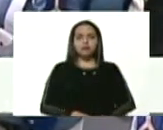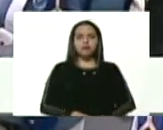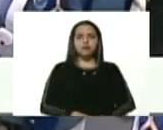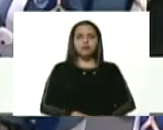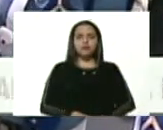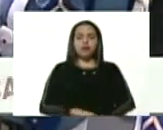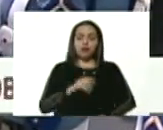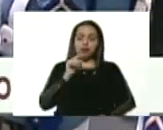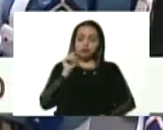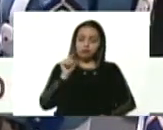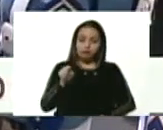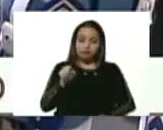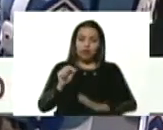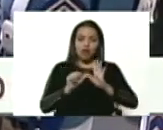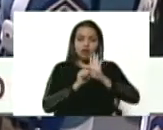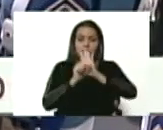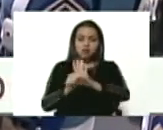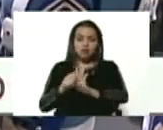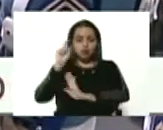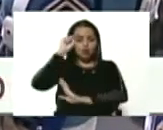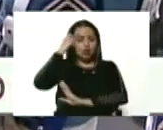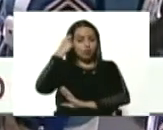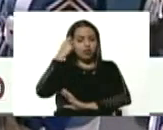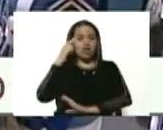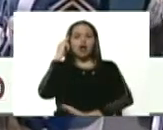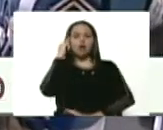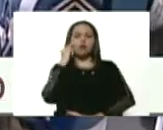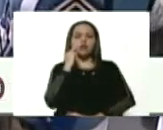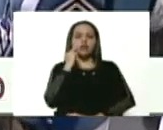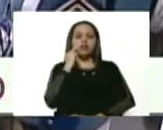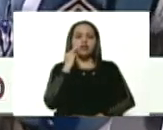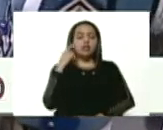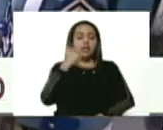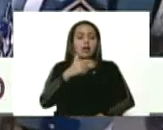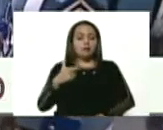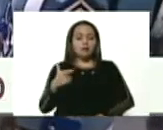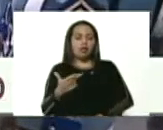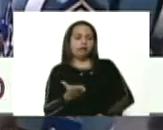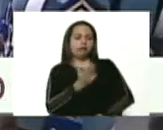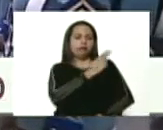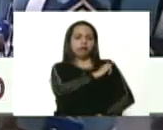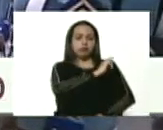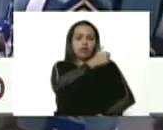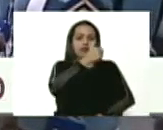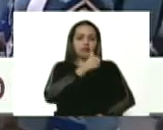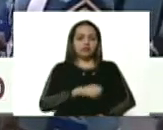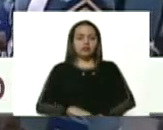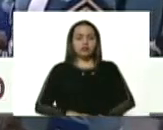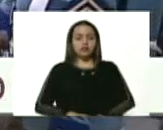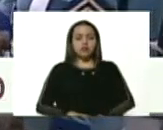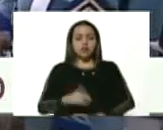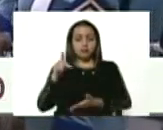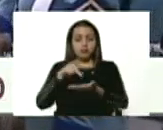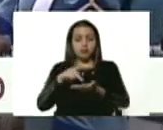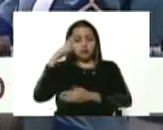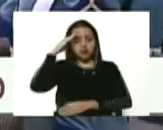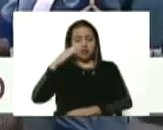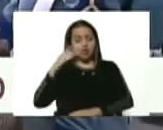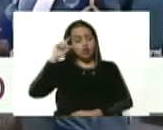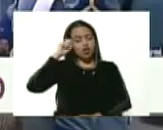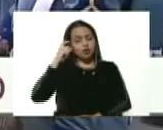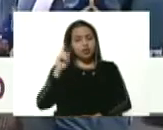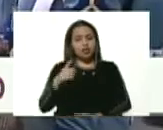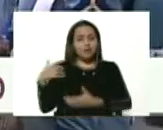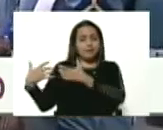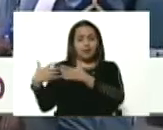Ese símbolo que nos recuerda a Bolívar, a los oficiales patriotas, que nos recuerda a la gran batalla y la